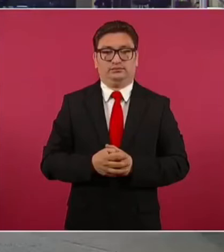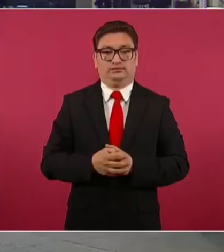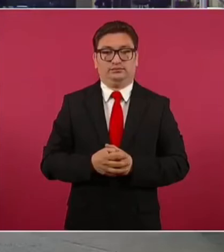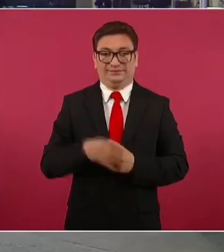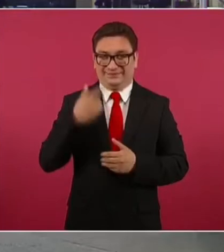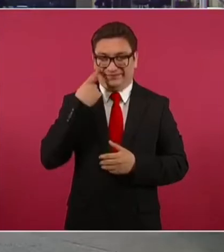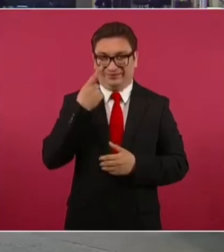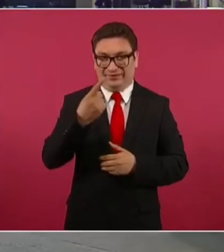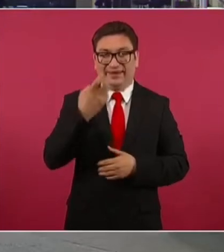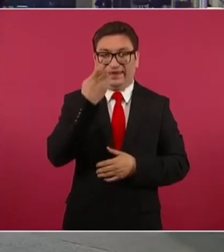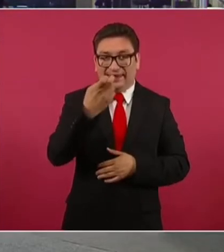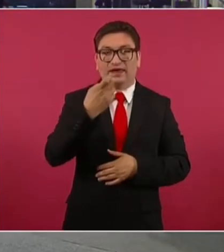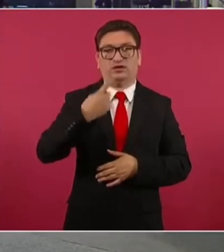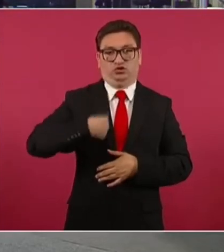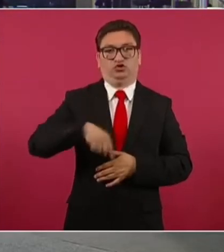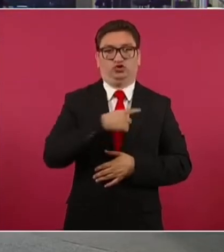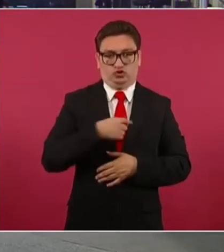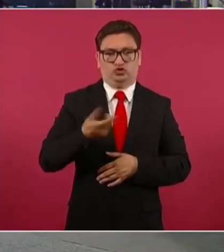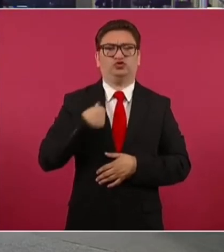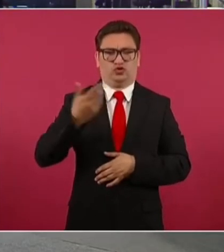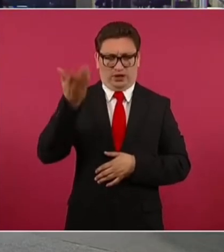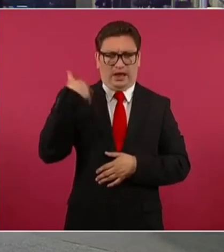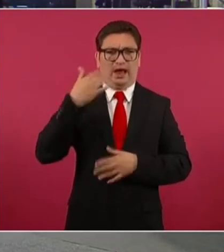Esta es nuestra estrategia, la he escrito